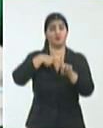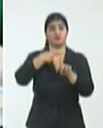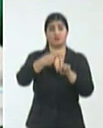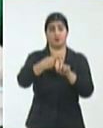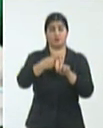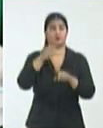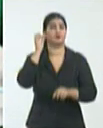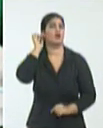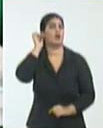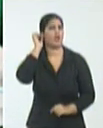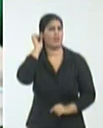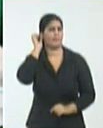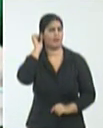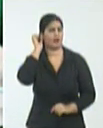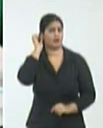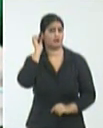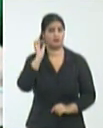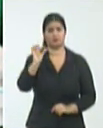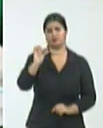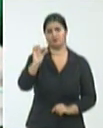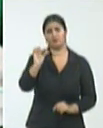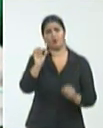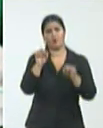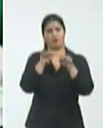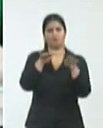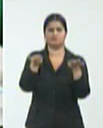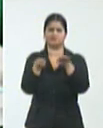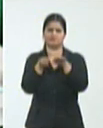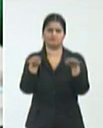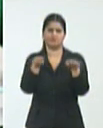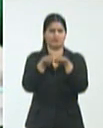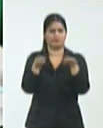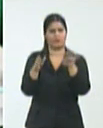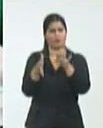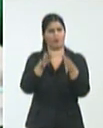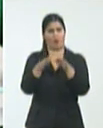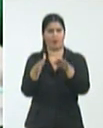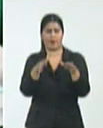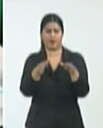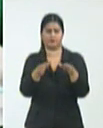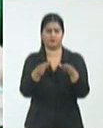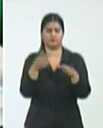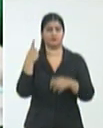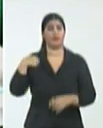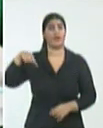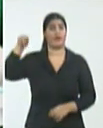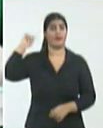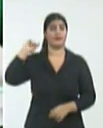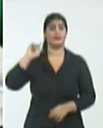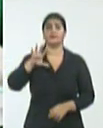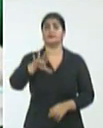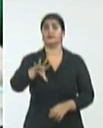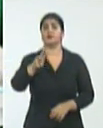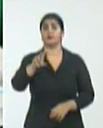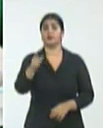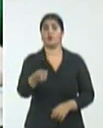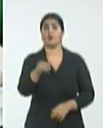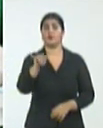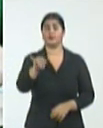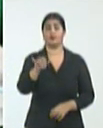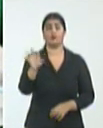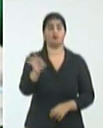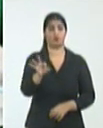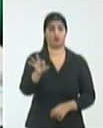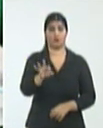respecto al masculino. Ayer el 53,6% de todos los pacientes diagnosticados del